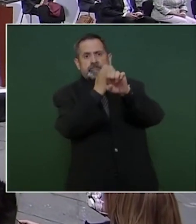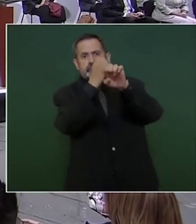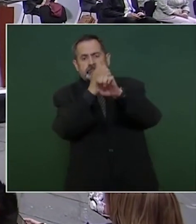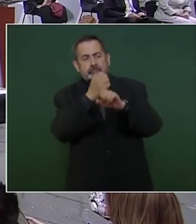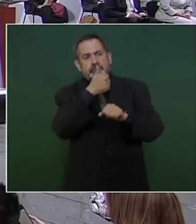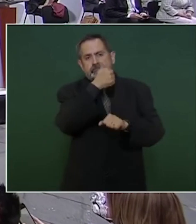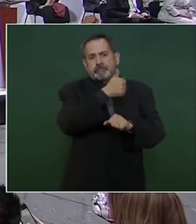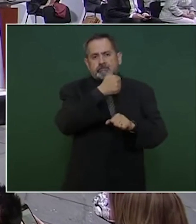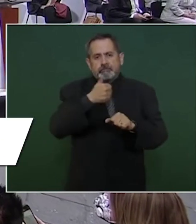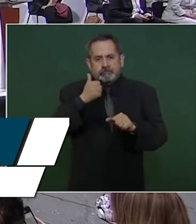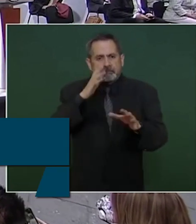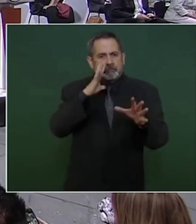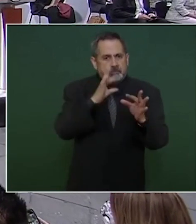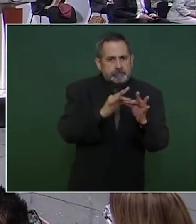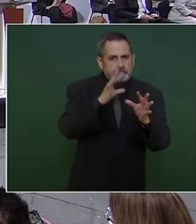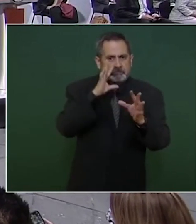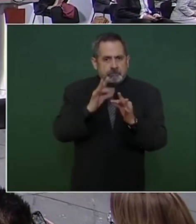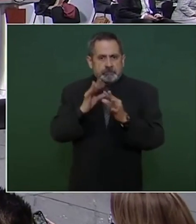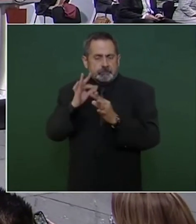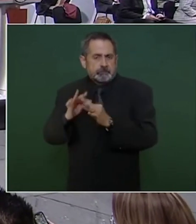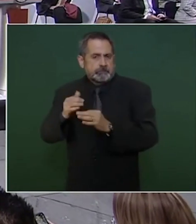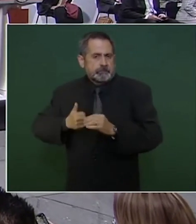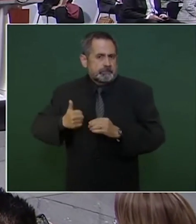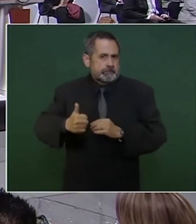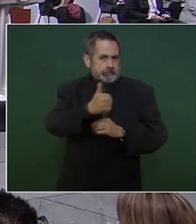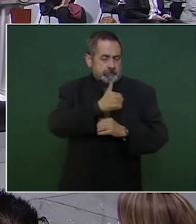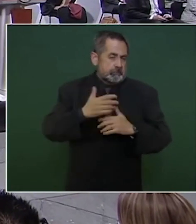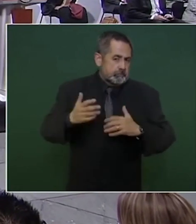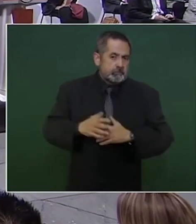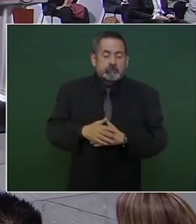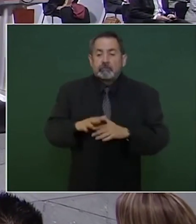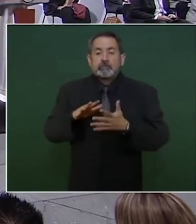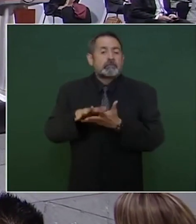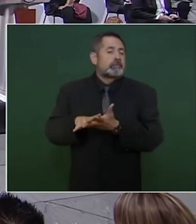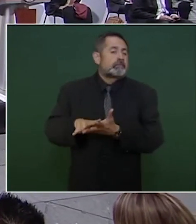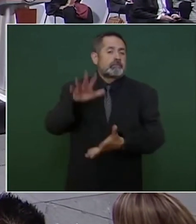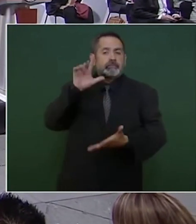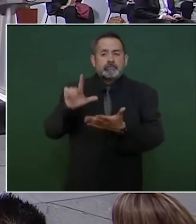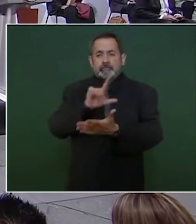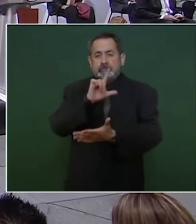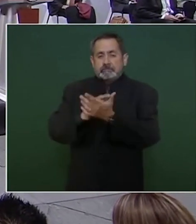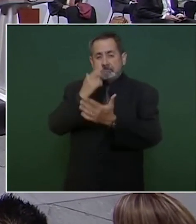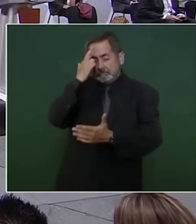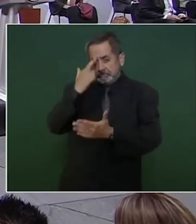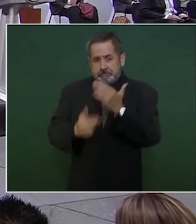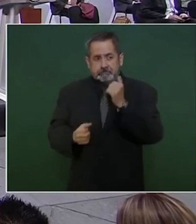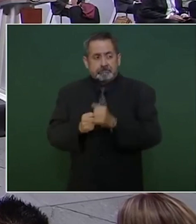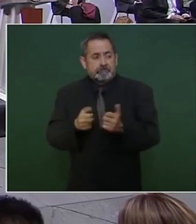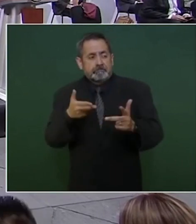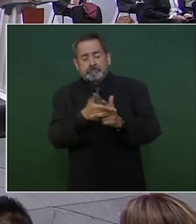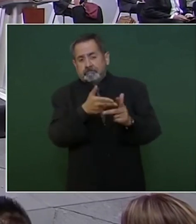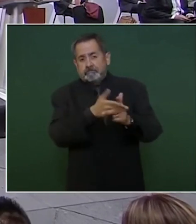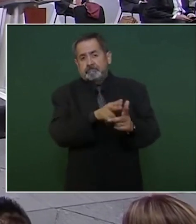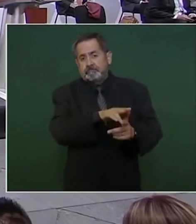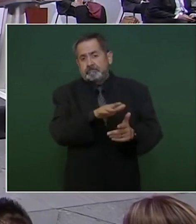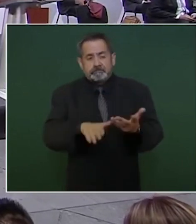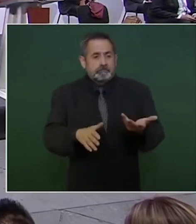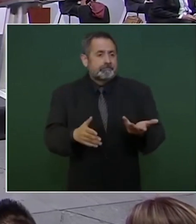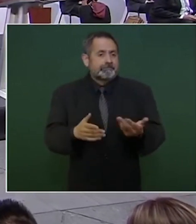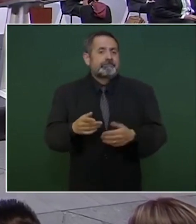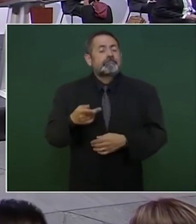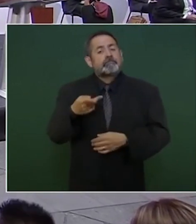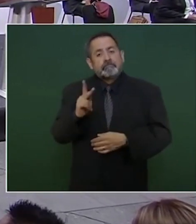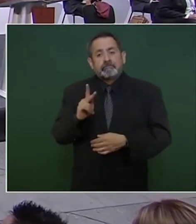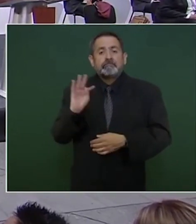cumplir con nuestra parte. La mayor parte de los delitos son del fuero común, inclusive los homicidios. Y si los